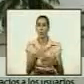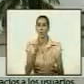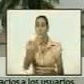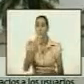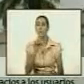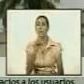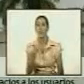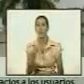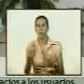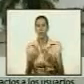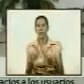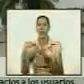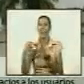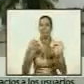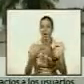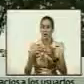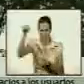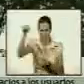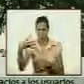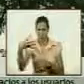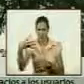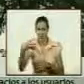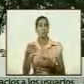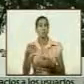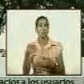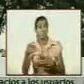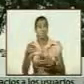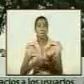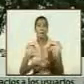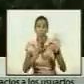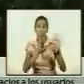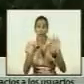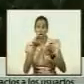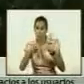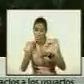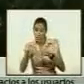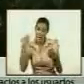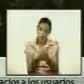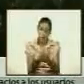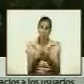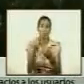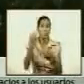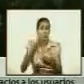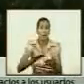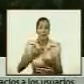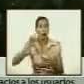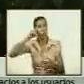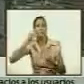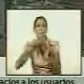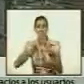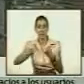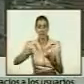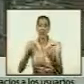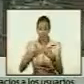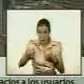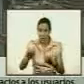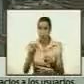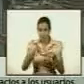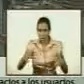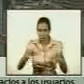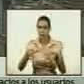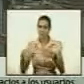Desde 1612, estos espacios guardan hechos determinantes para nuestra independencia y el desarrollo de la capital. En uno de sus vértices se libró